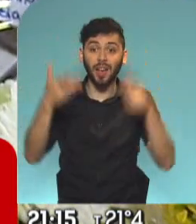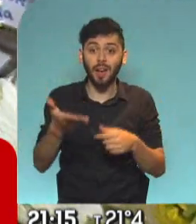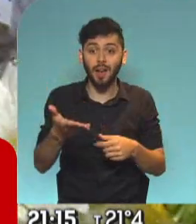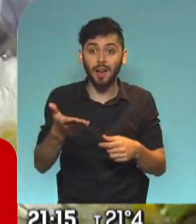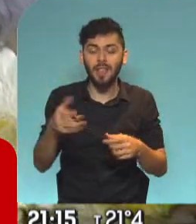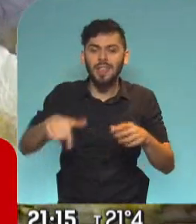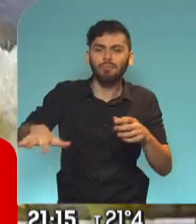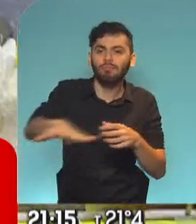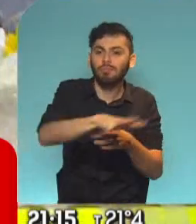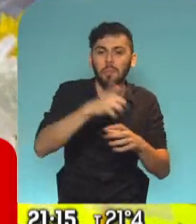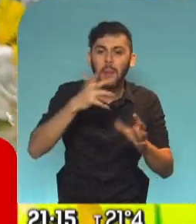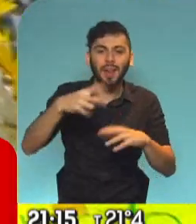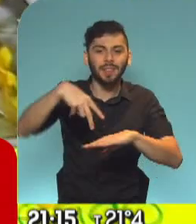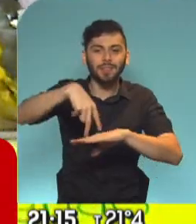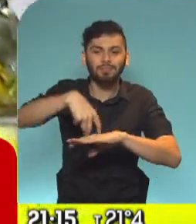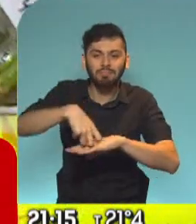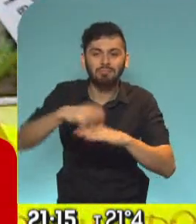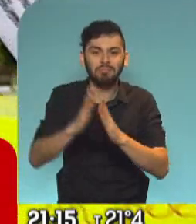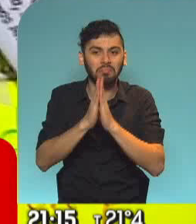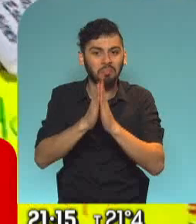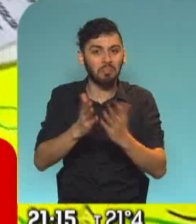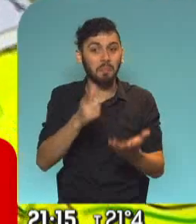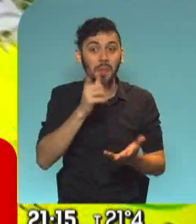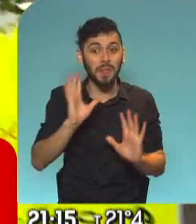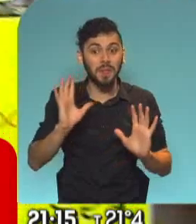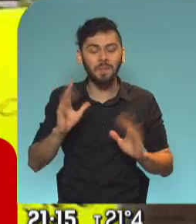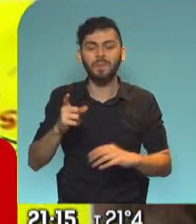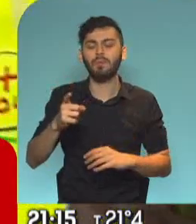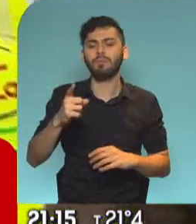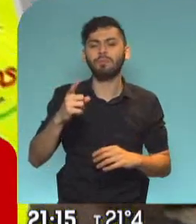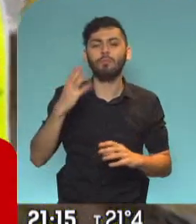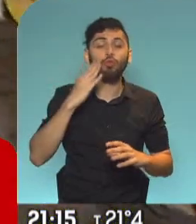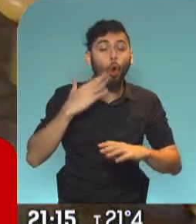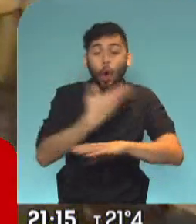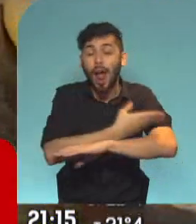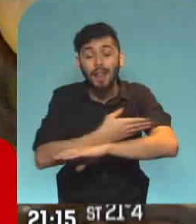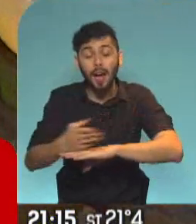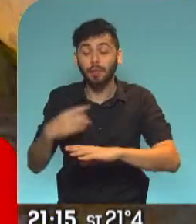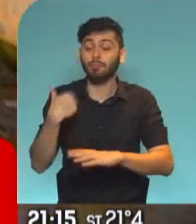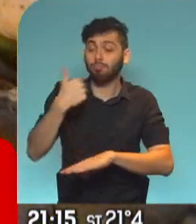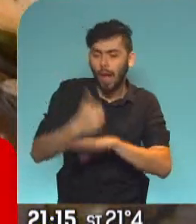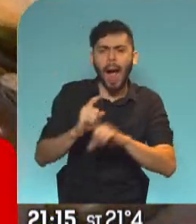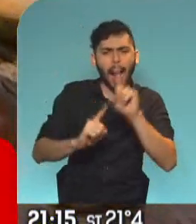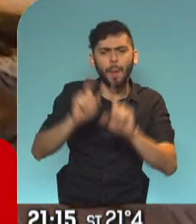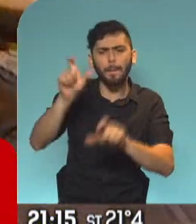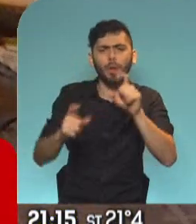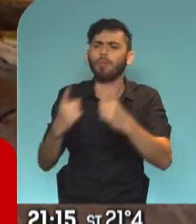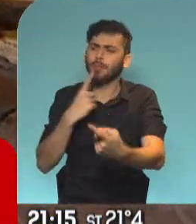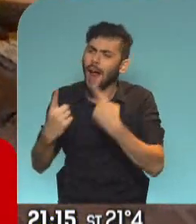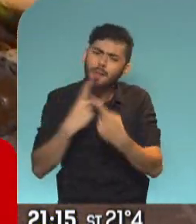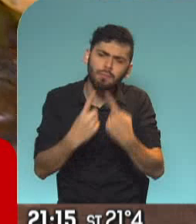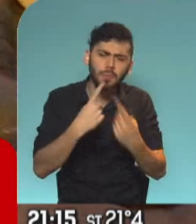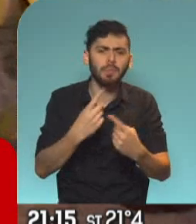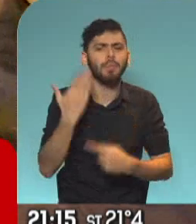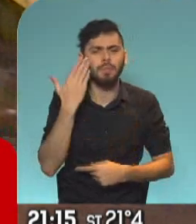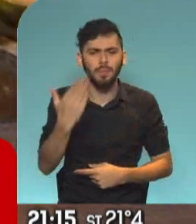un santuario. Bueno, a lo largo de toda la tarde, como les decía, estuvimos aquí, charlamos con algunas personas y estos